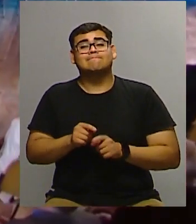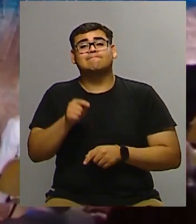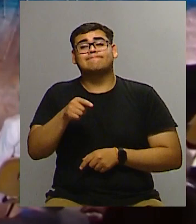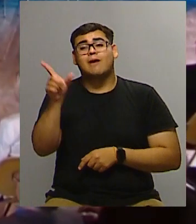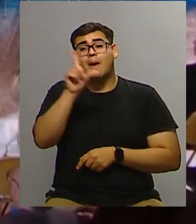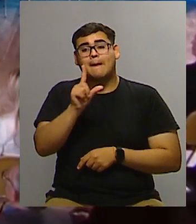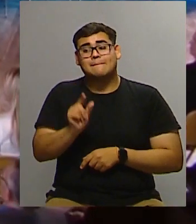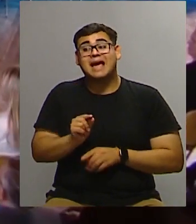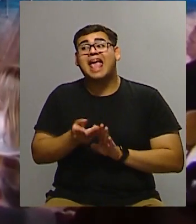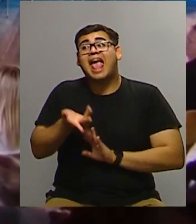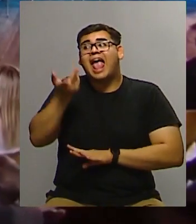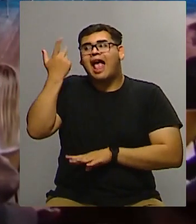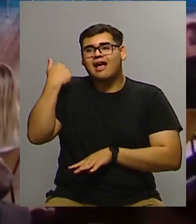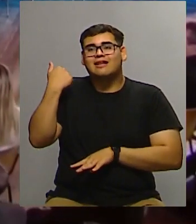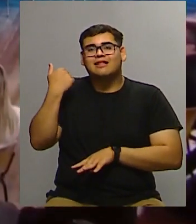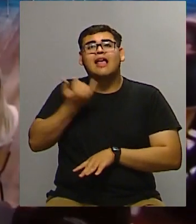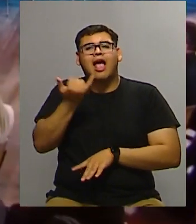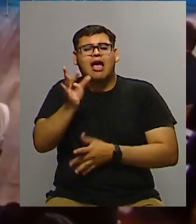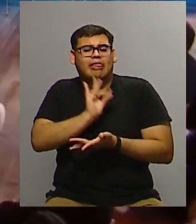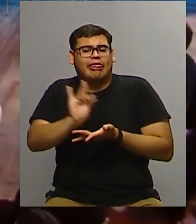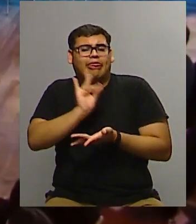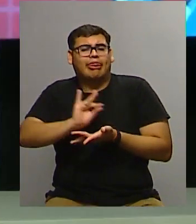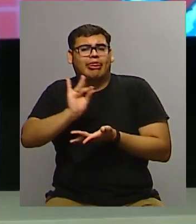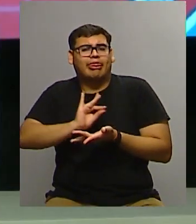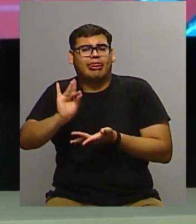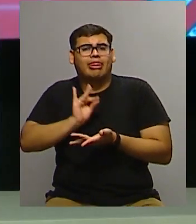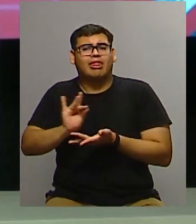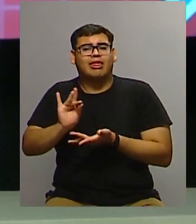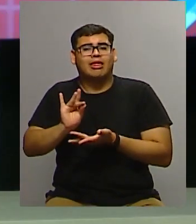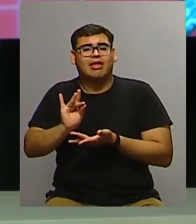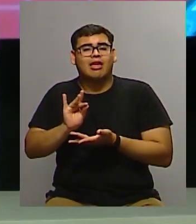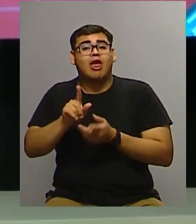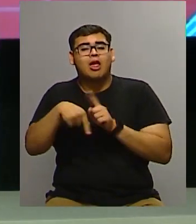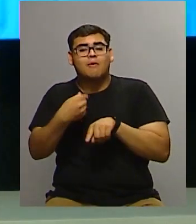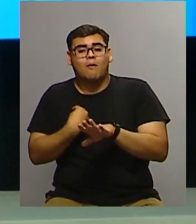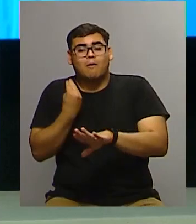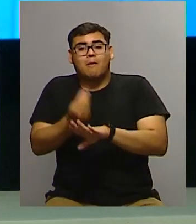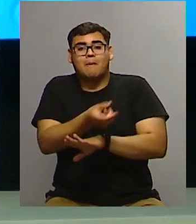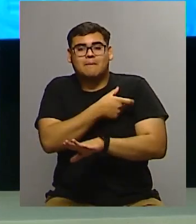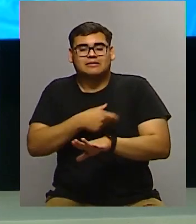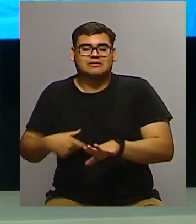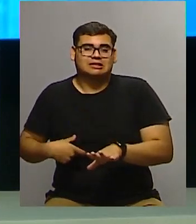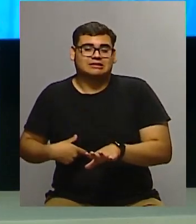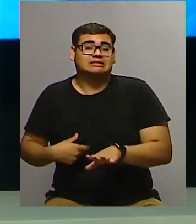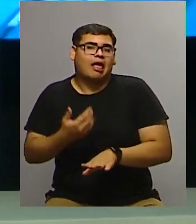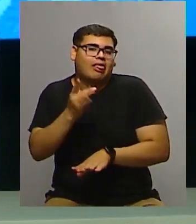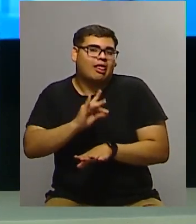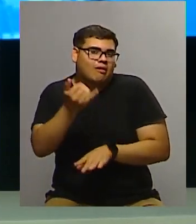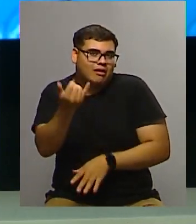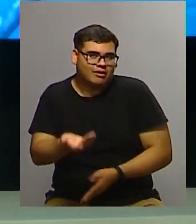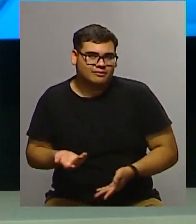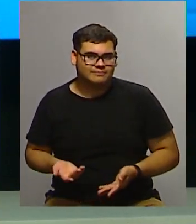país en situación de deuda, el que es acreedor quiere cobrar. Esto es como en la casa, ¿no? Vos